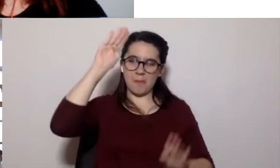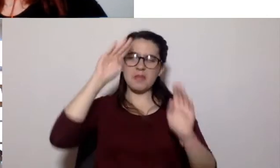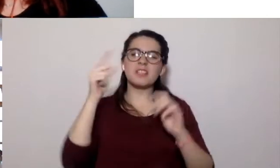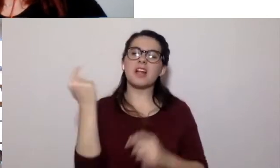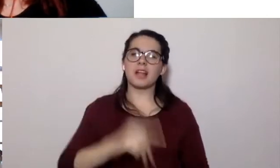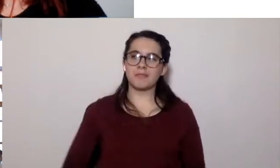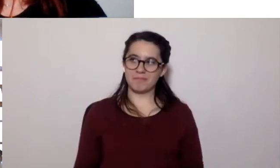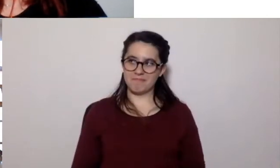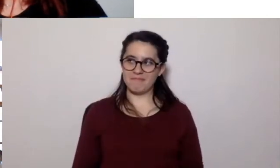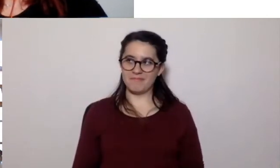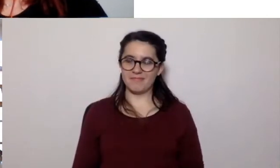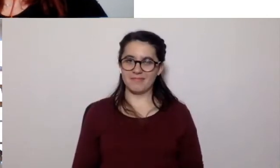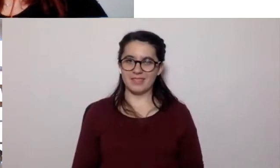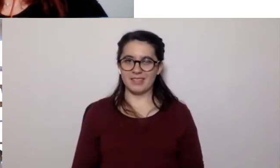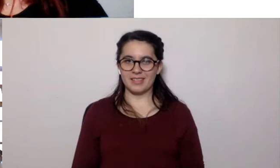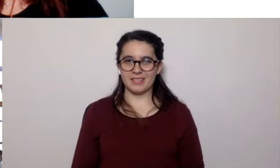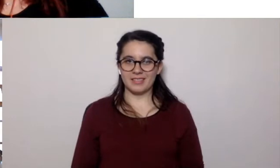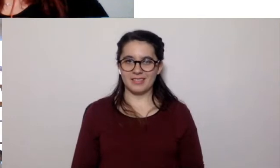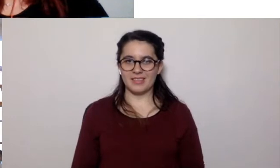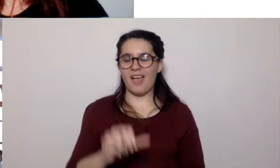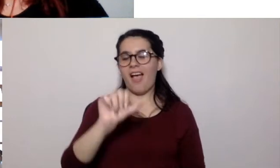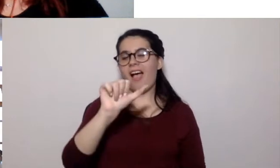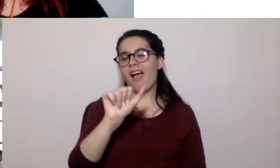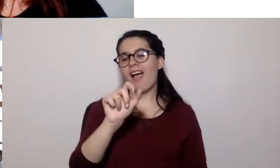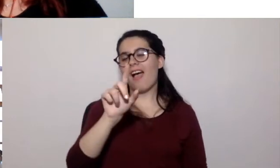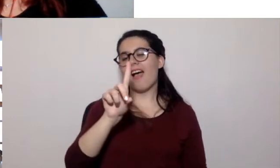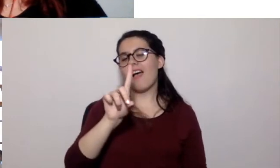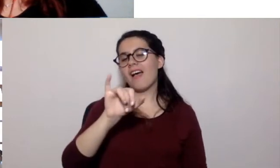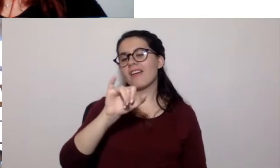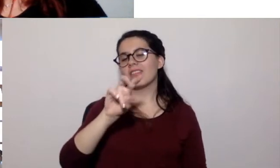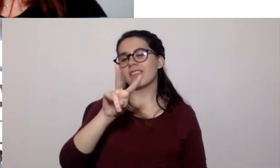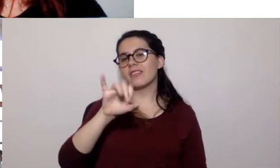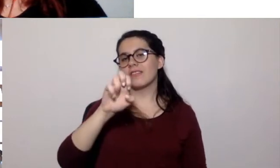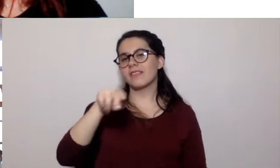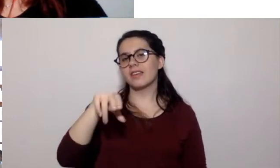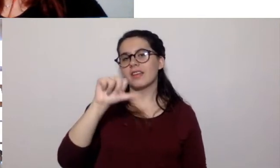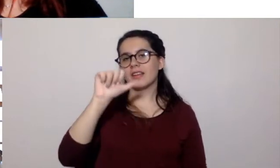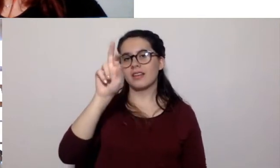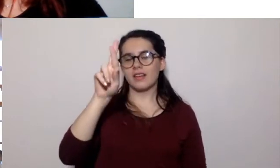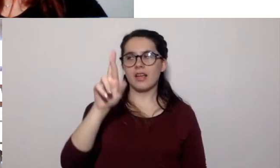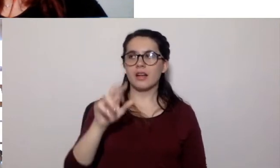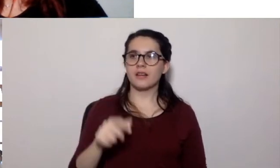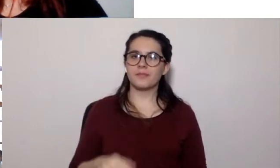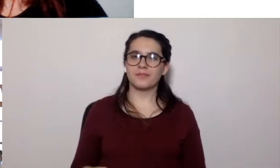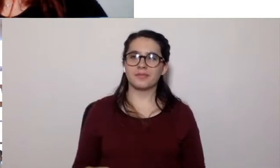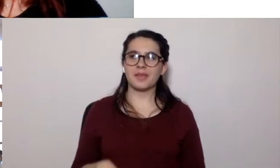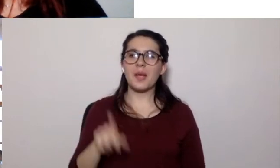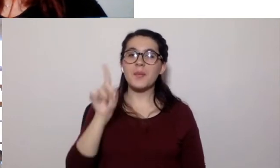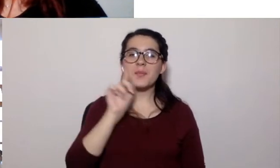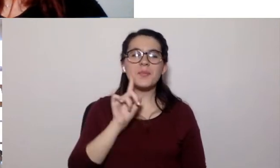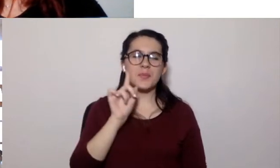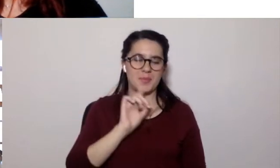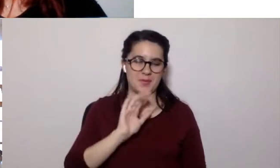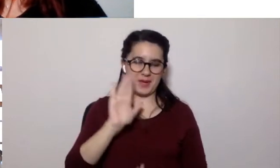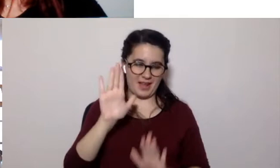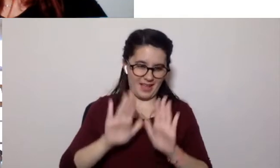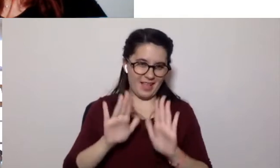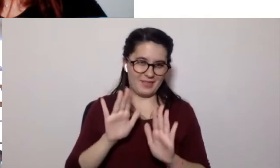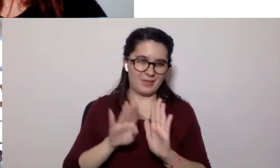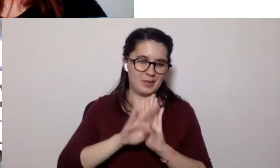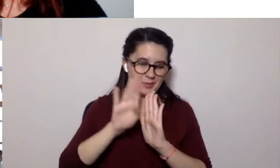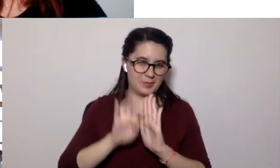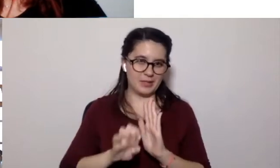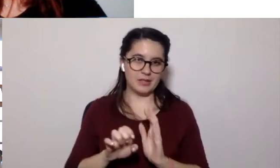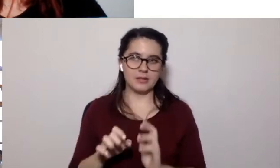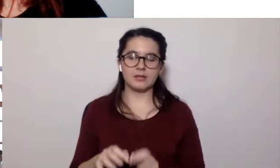Y nos he oído a muchas mujeres decir eso. Es que me encantaría que mi marido supiera que